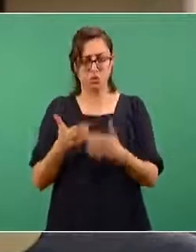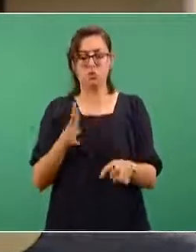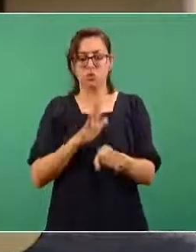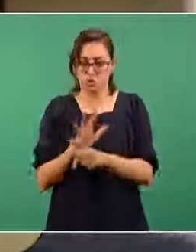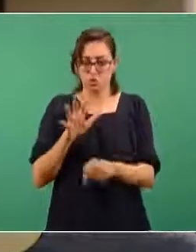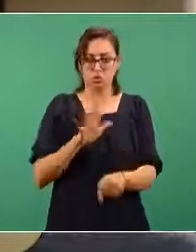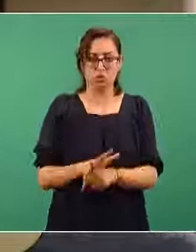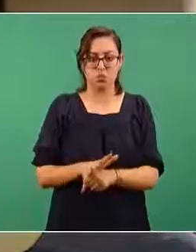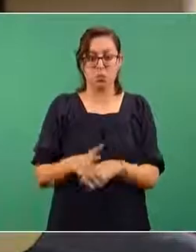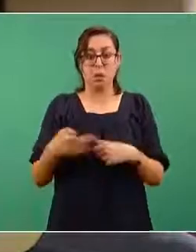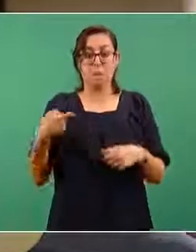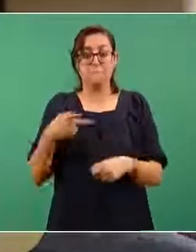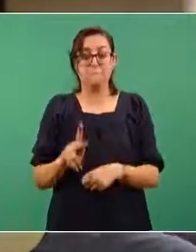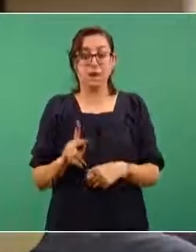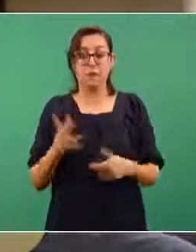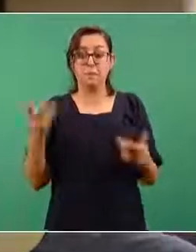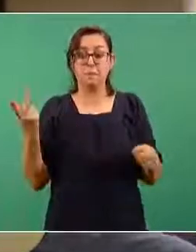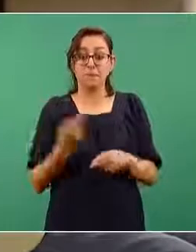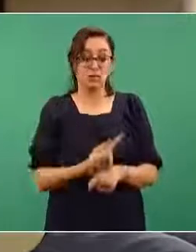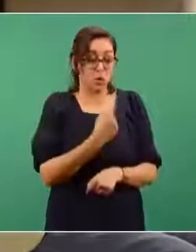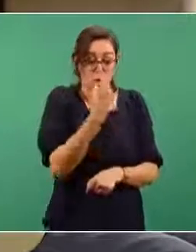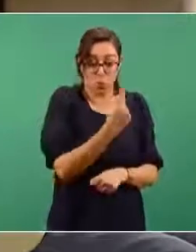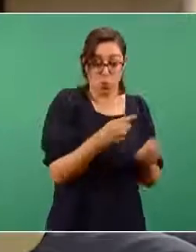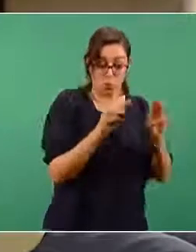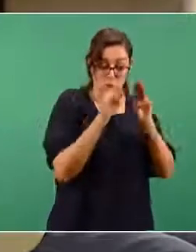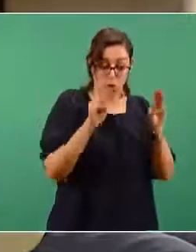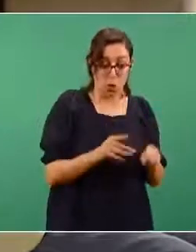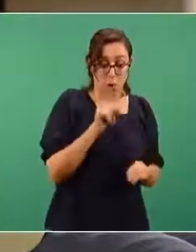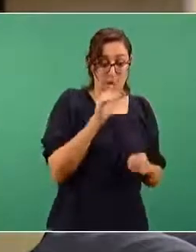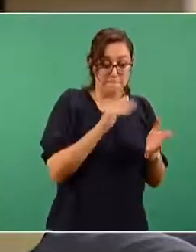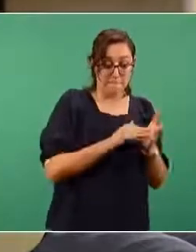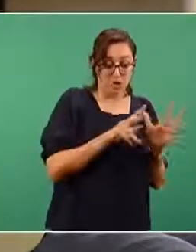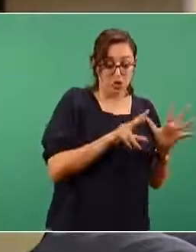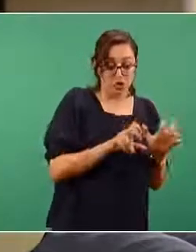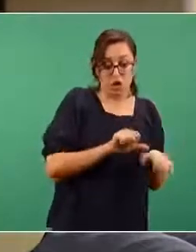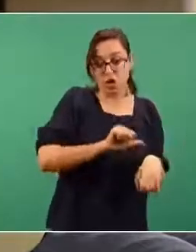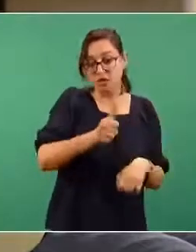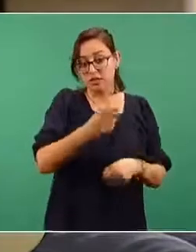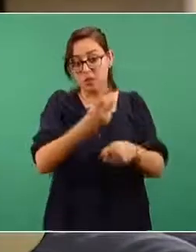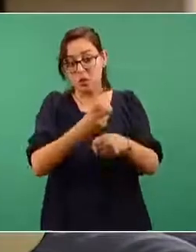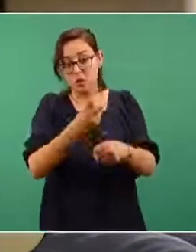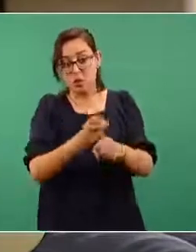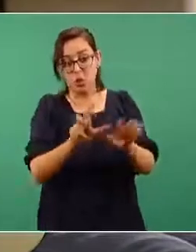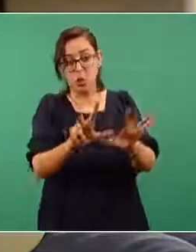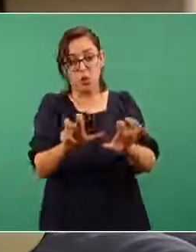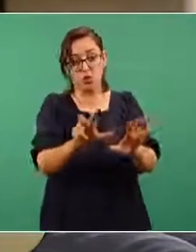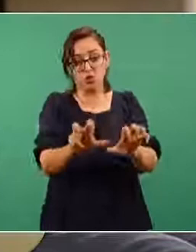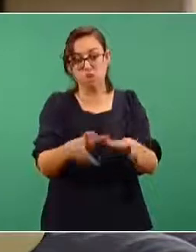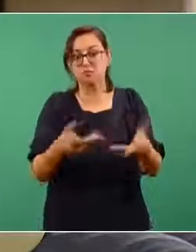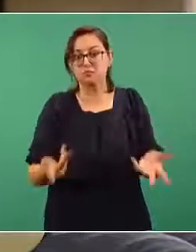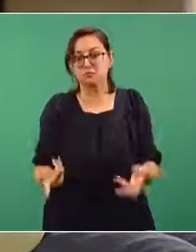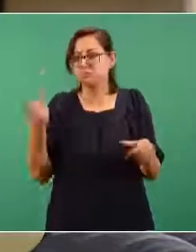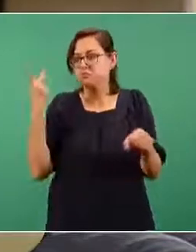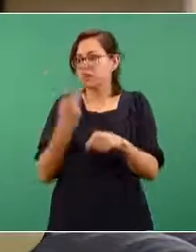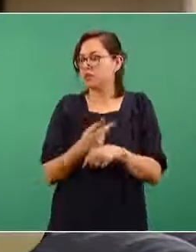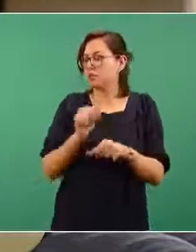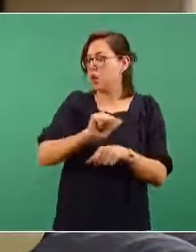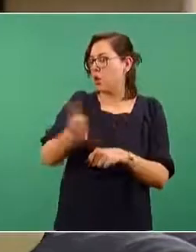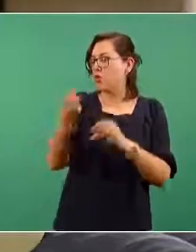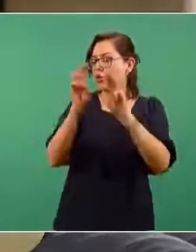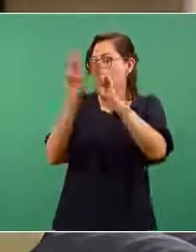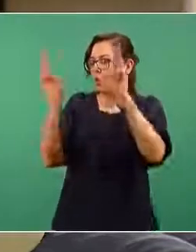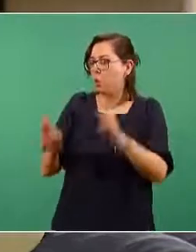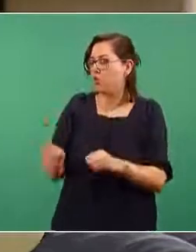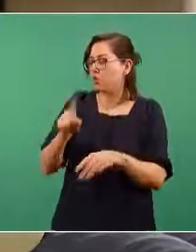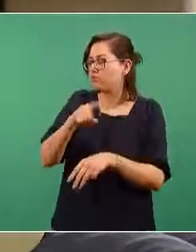todos. Sin embargo, en un módulo solo habían 1,800 vacunas y en otro habían 800, siendo que se supone que habían mandado más de estas vacunas a estos lugares,